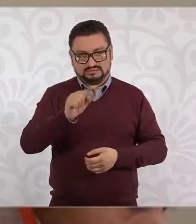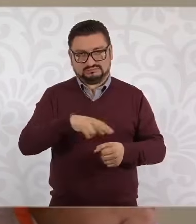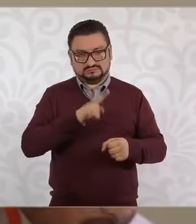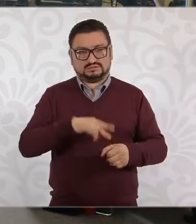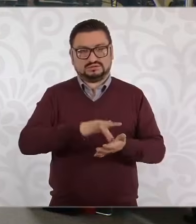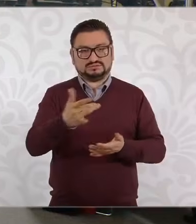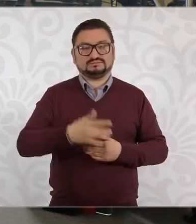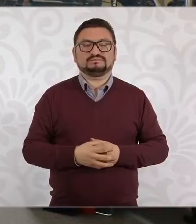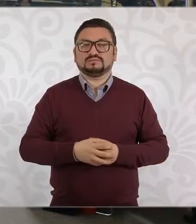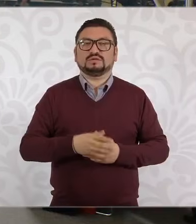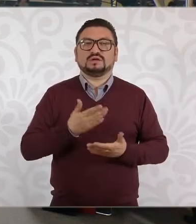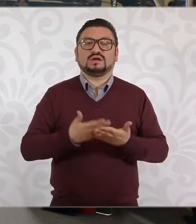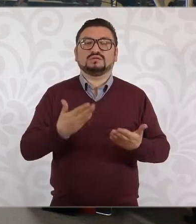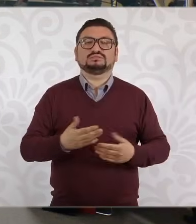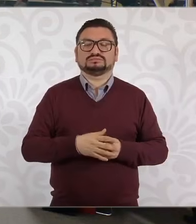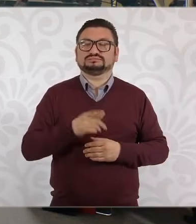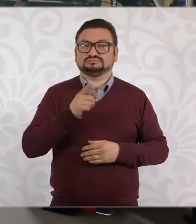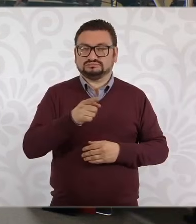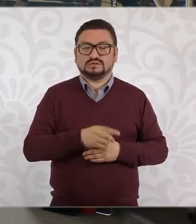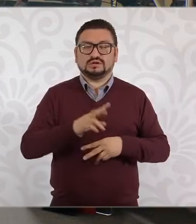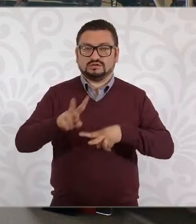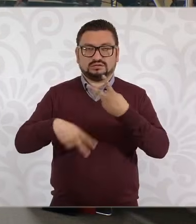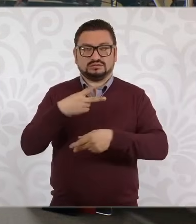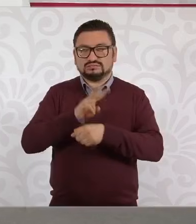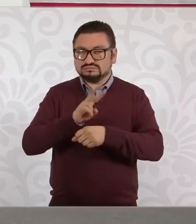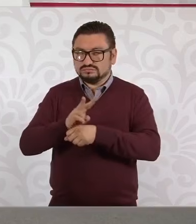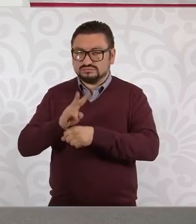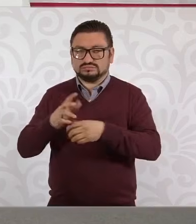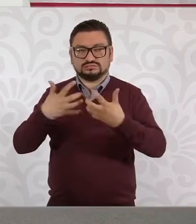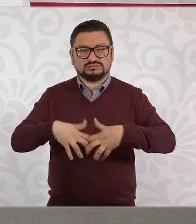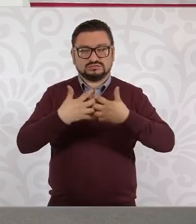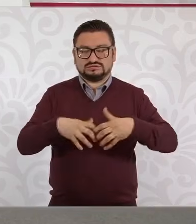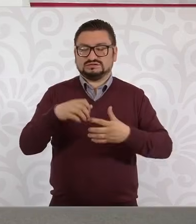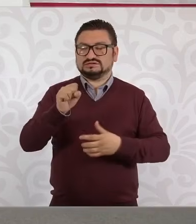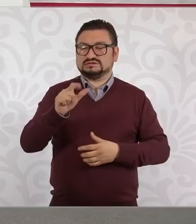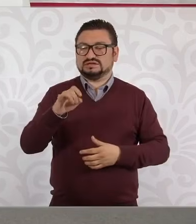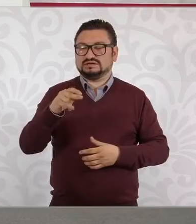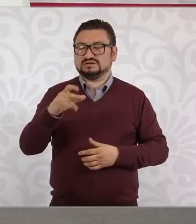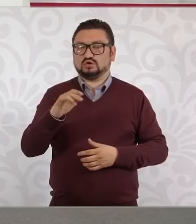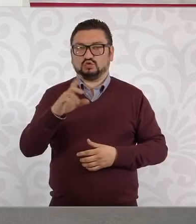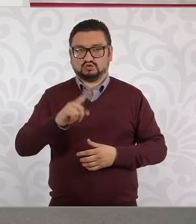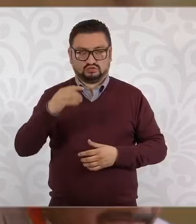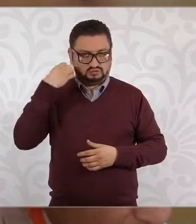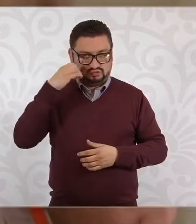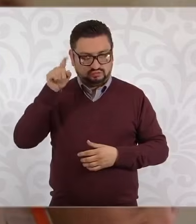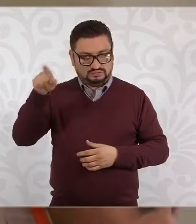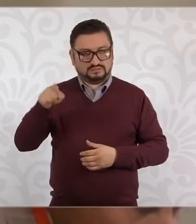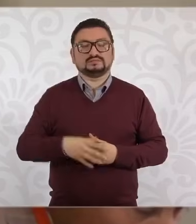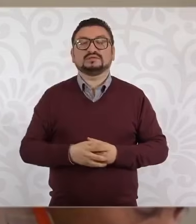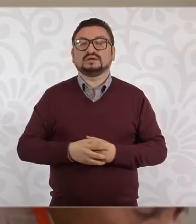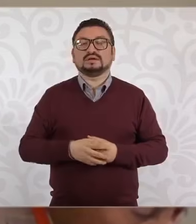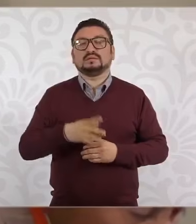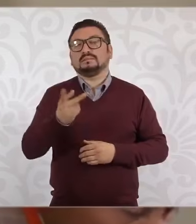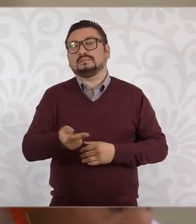Presidenta. Presidenta, en su reciente supervisión de las funciones de la refinería de Salina Cruz en Oaxaca, preguntarle